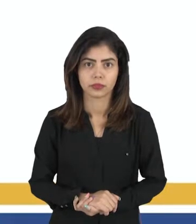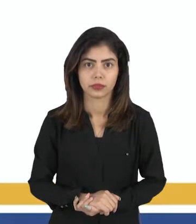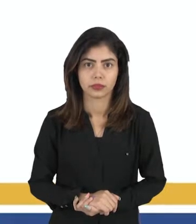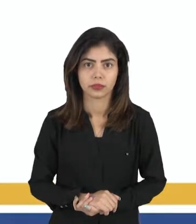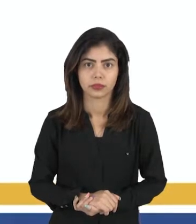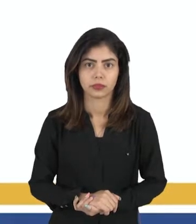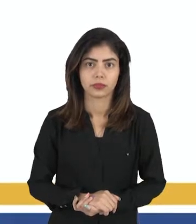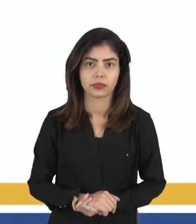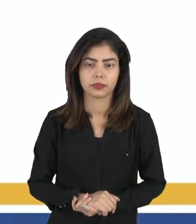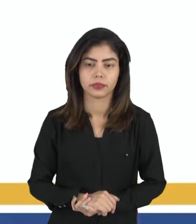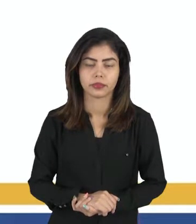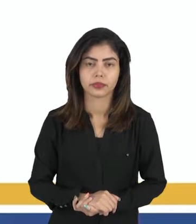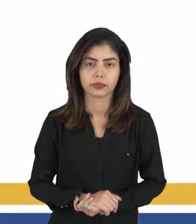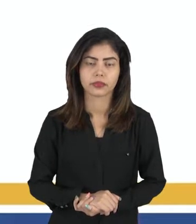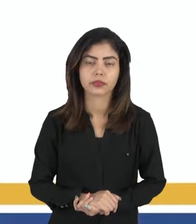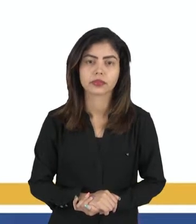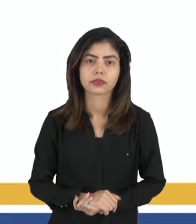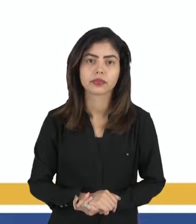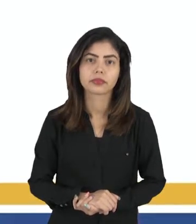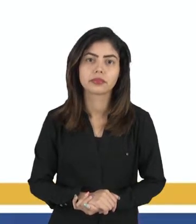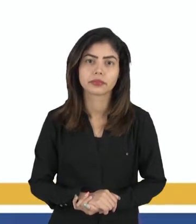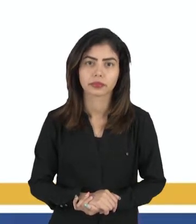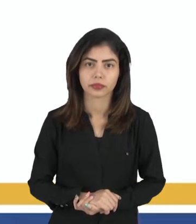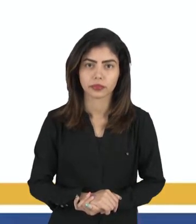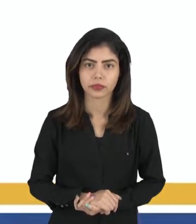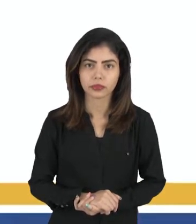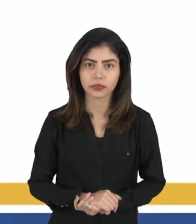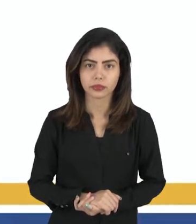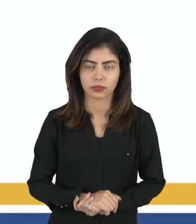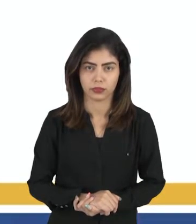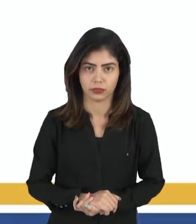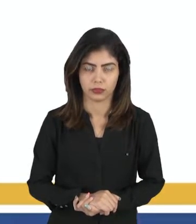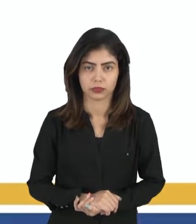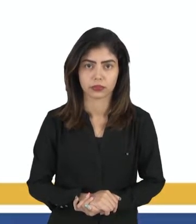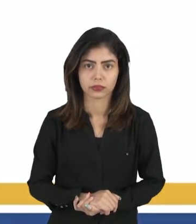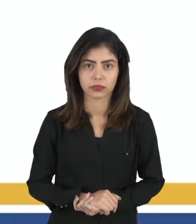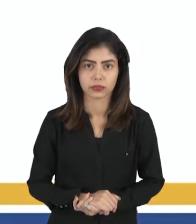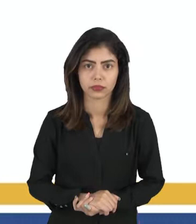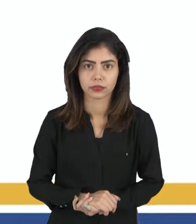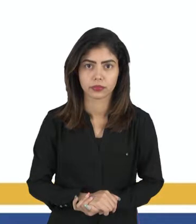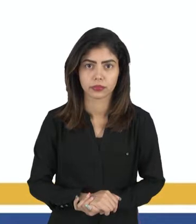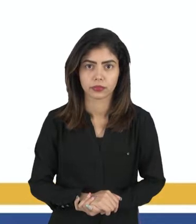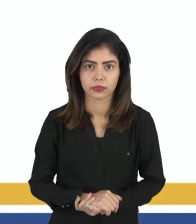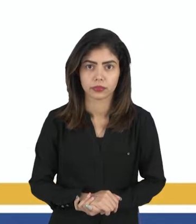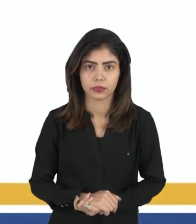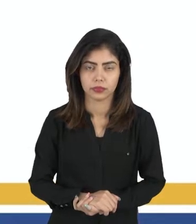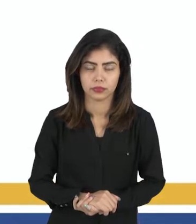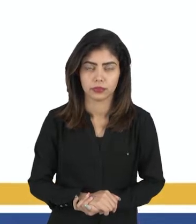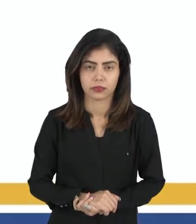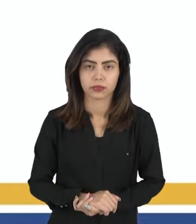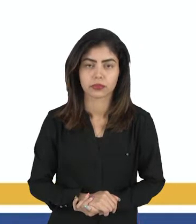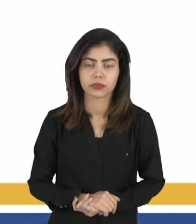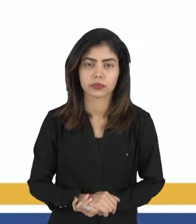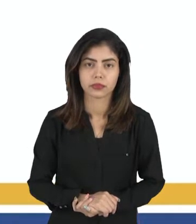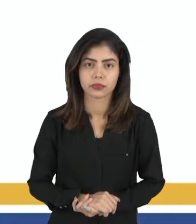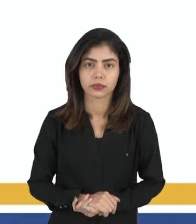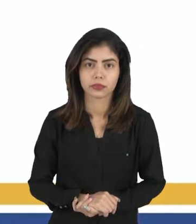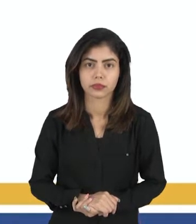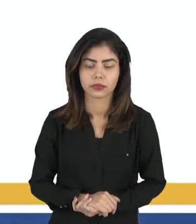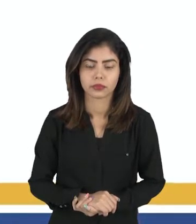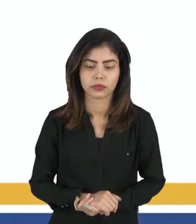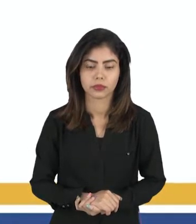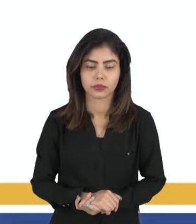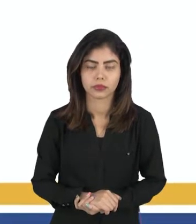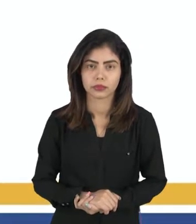de un determinado tema. Estas frases también son conocidas, por formas de